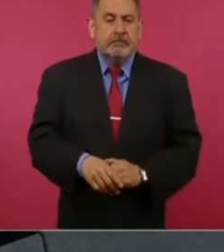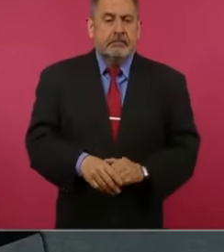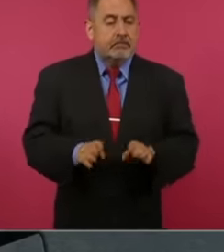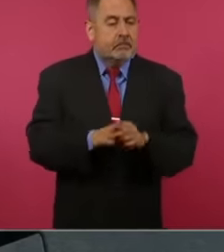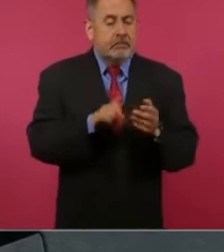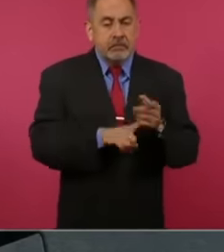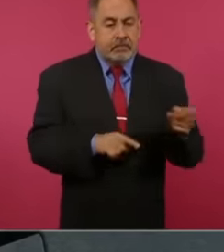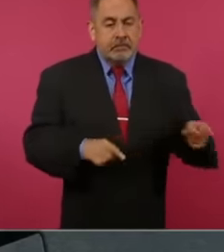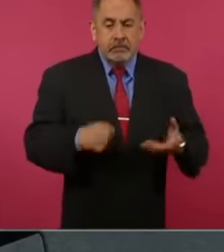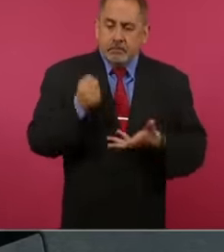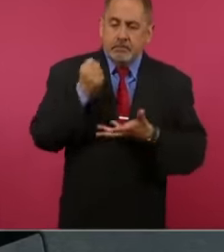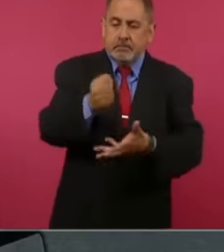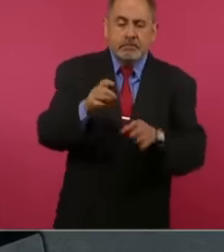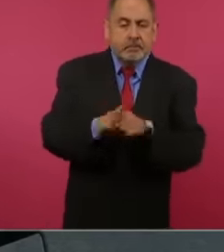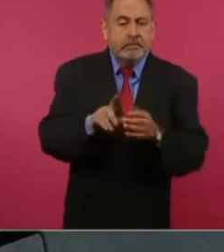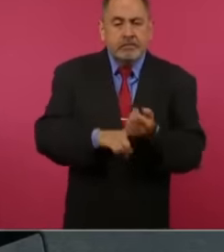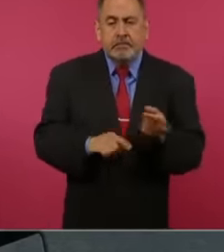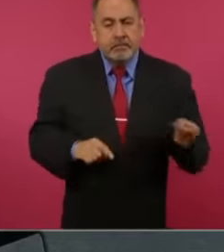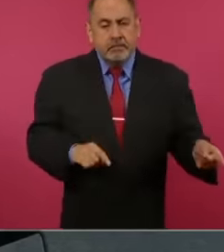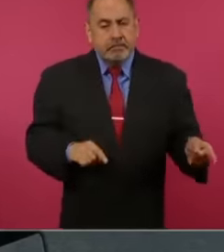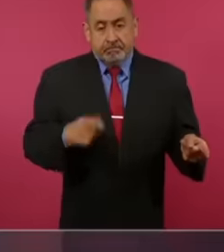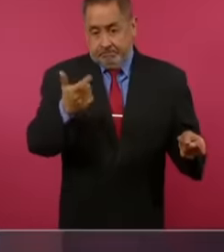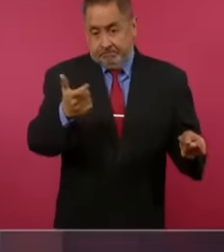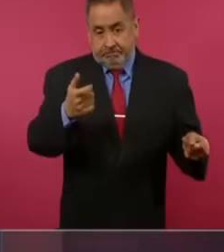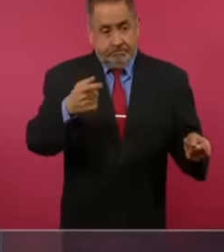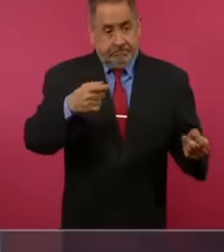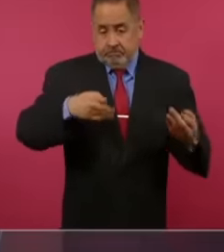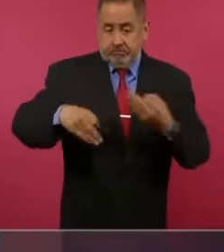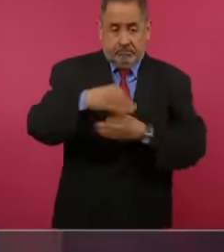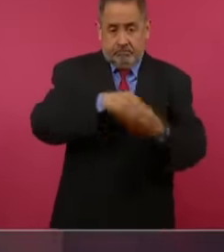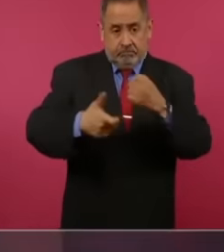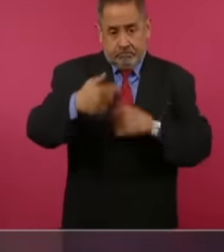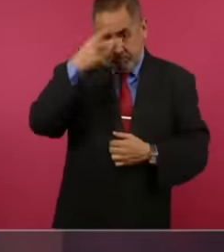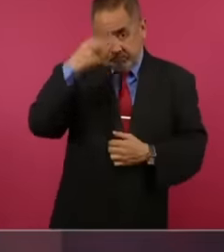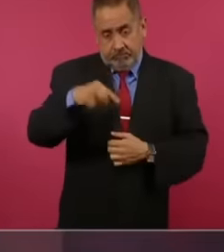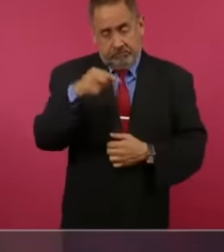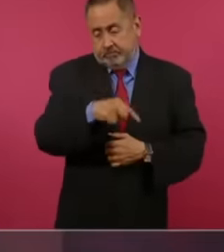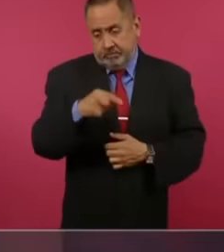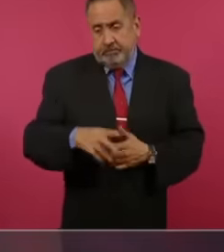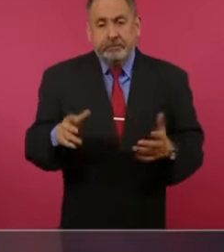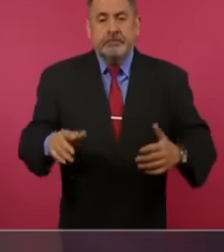quedándose con el presupuesto público, que es dinero de todos los mexicanos.